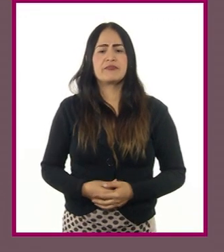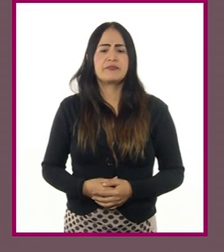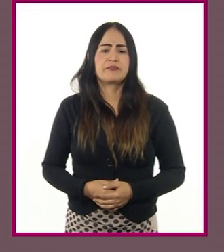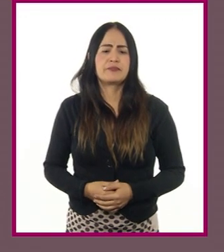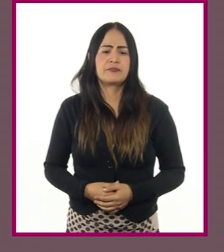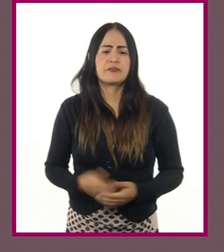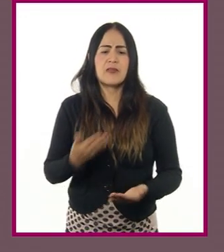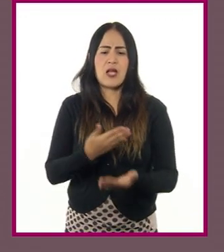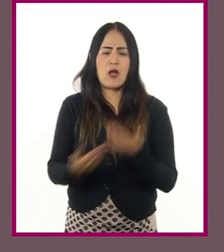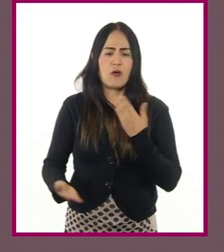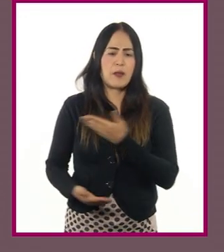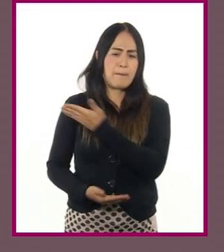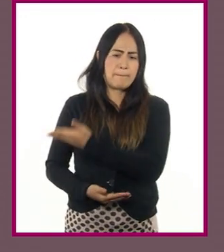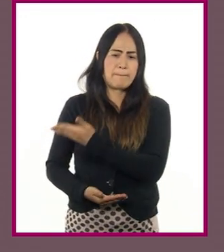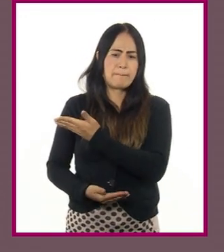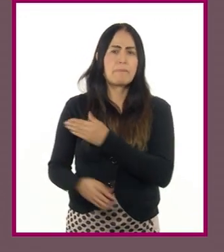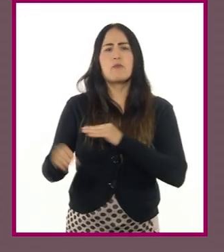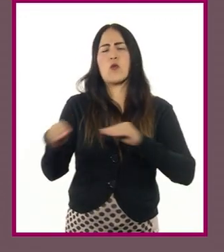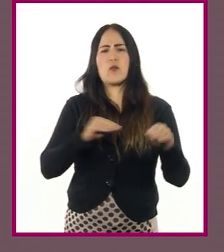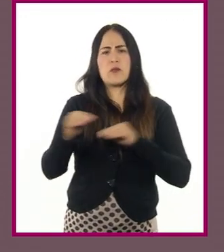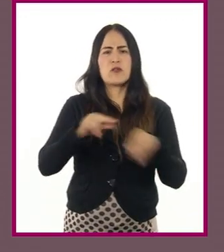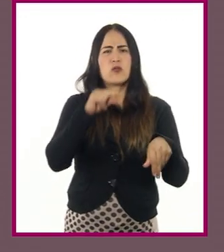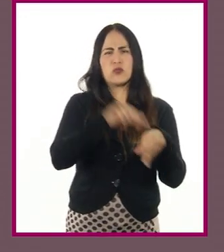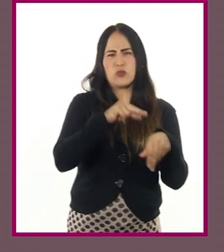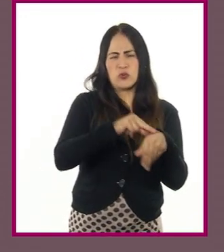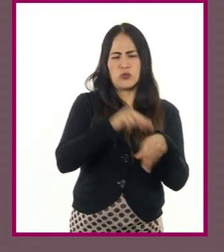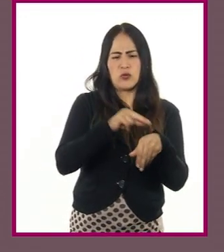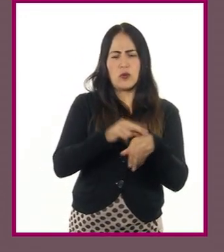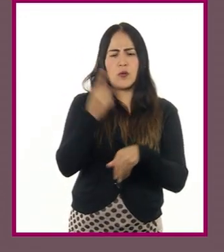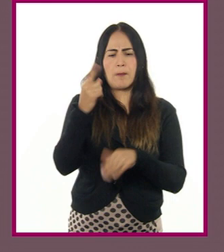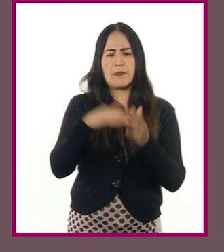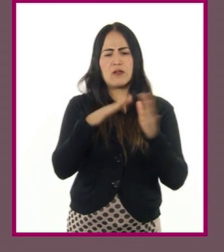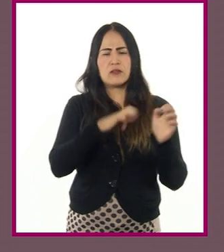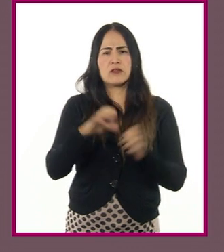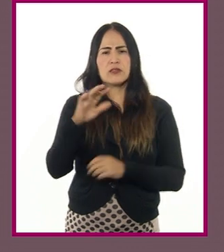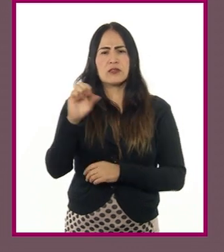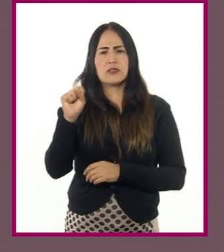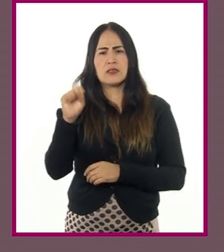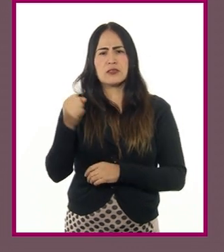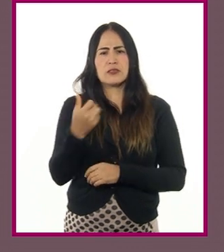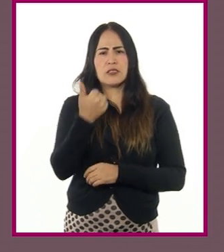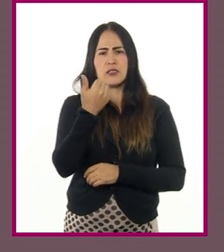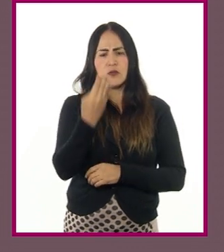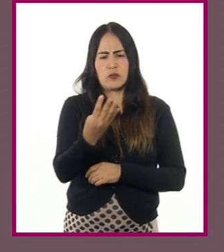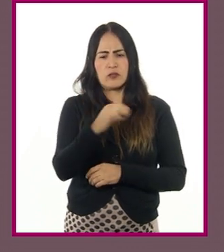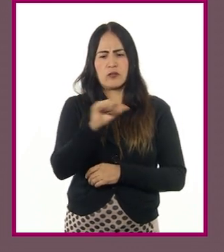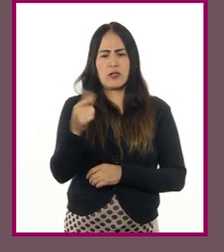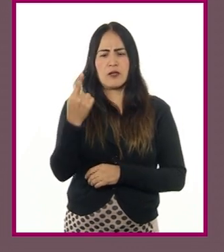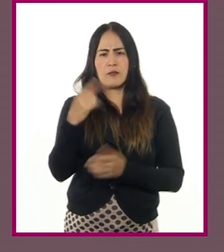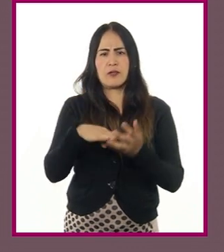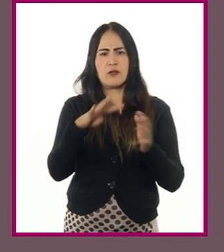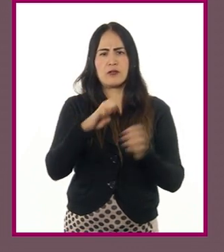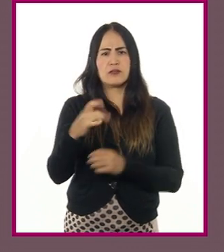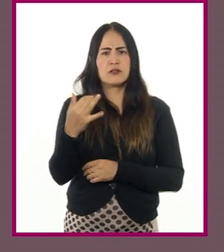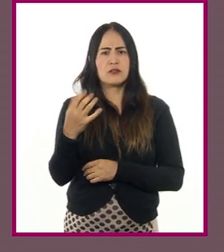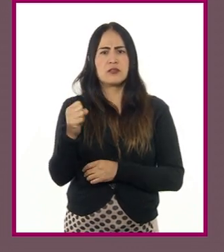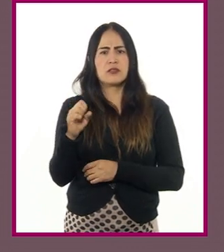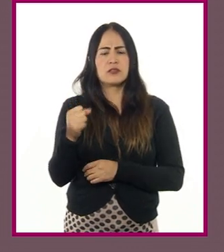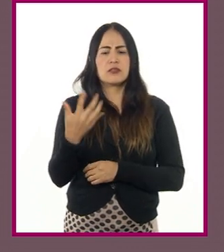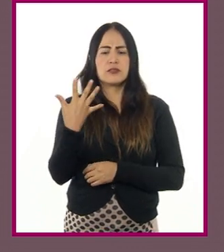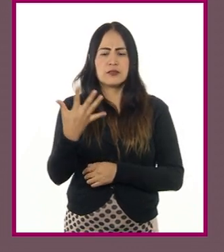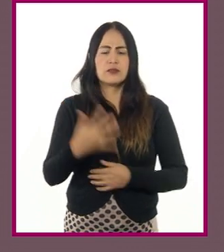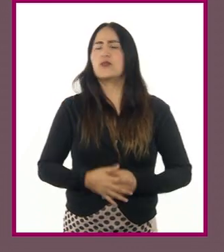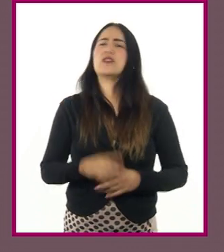veamos el movimiento de las y los médicos de 1964 y 1965. Inició